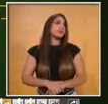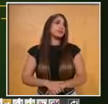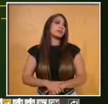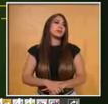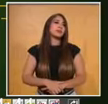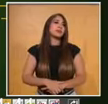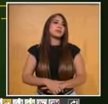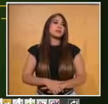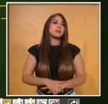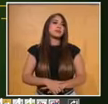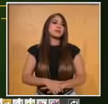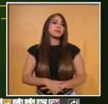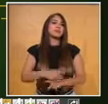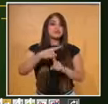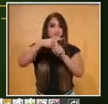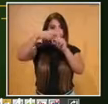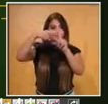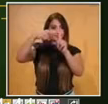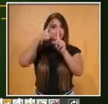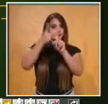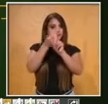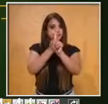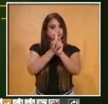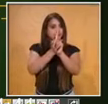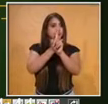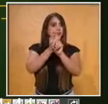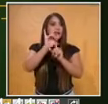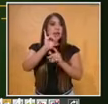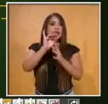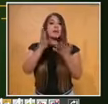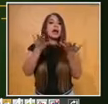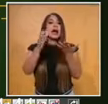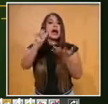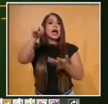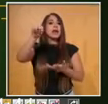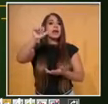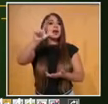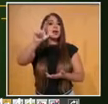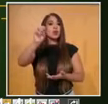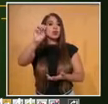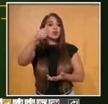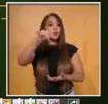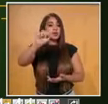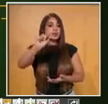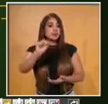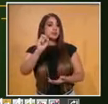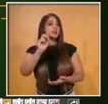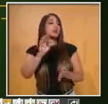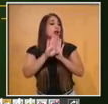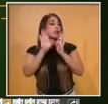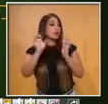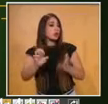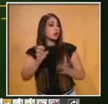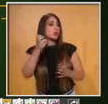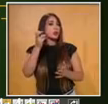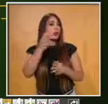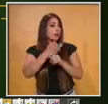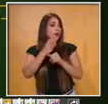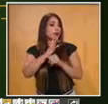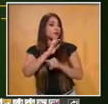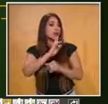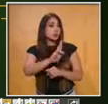analogías. Nosotros te vamos a dar un ejemplo y ahorita vamos a ir contestando las que están en pantalla. De ser